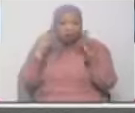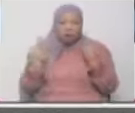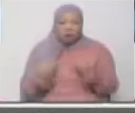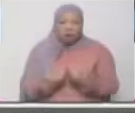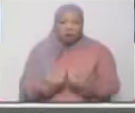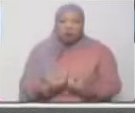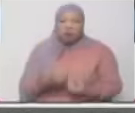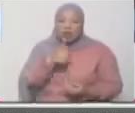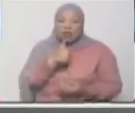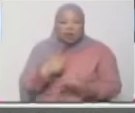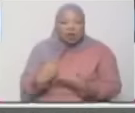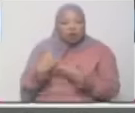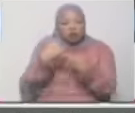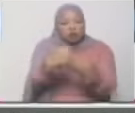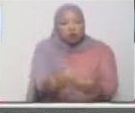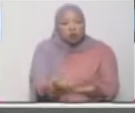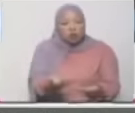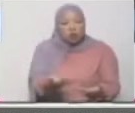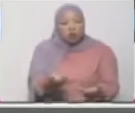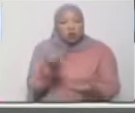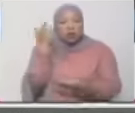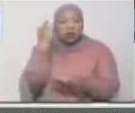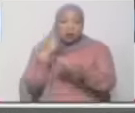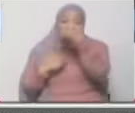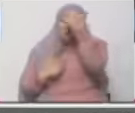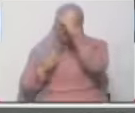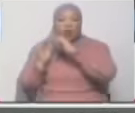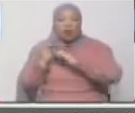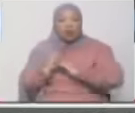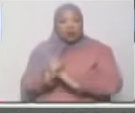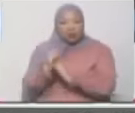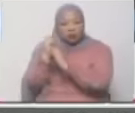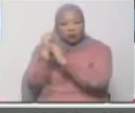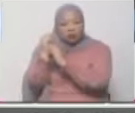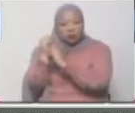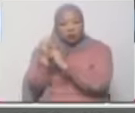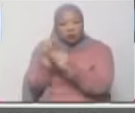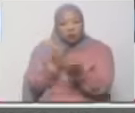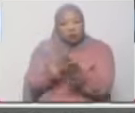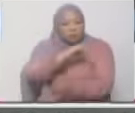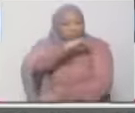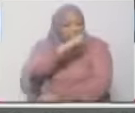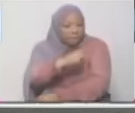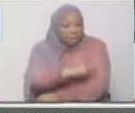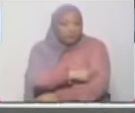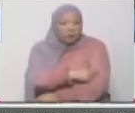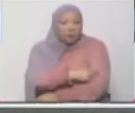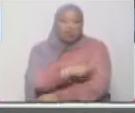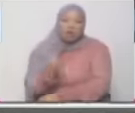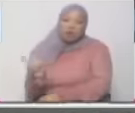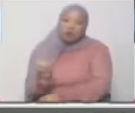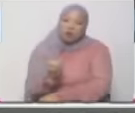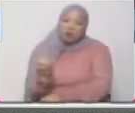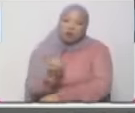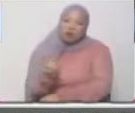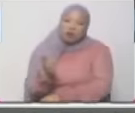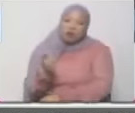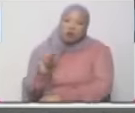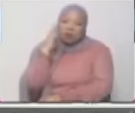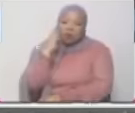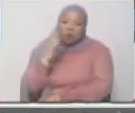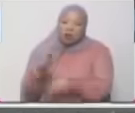sirven. Chávez fue el líder más poderoso que ha tenido Venezuela desde Bolívar y